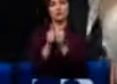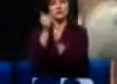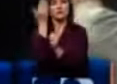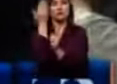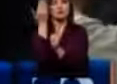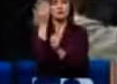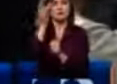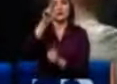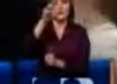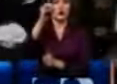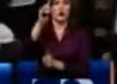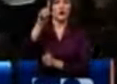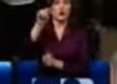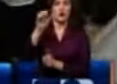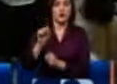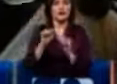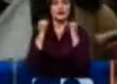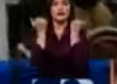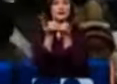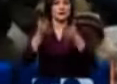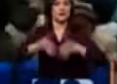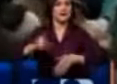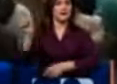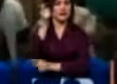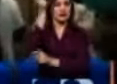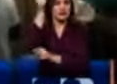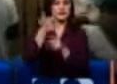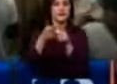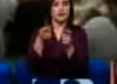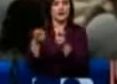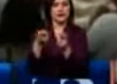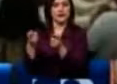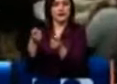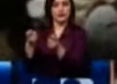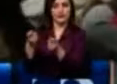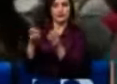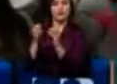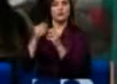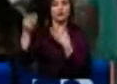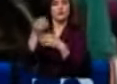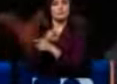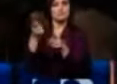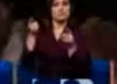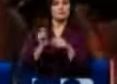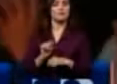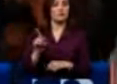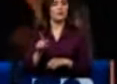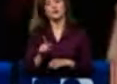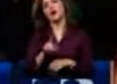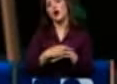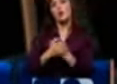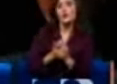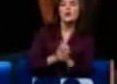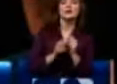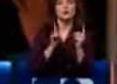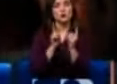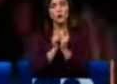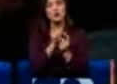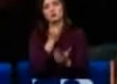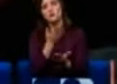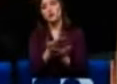alcalde Mauricio Rodas, asambleístas electos y dirigentes de otros movimientos políticos. Lasso aprovechó el encuentro para ratificar